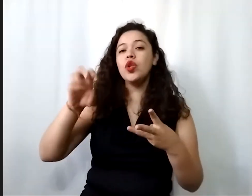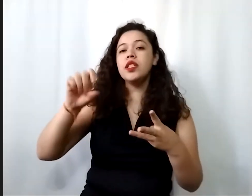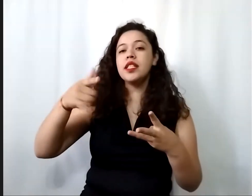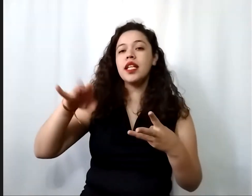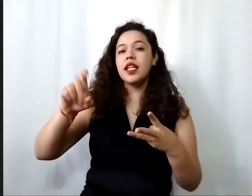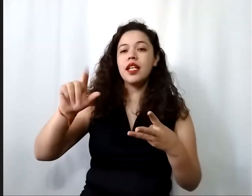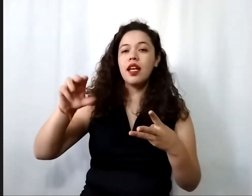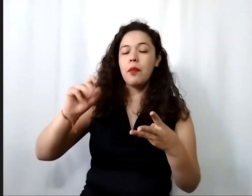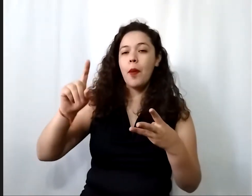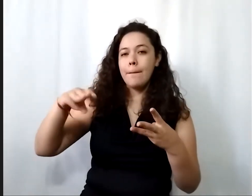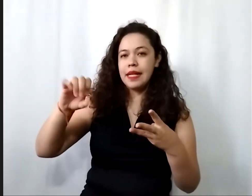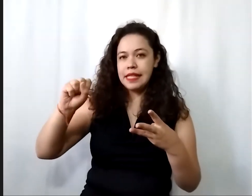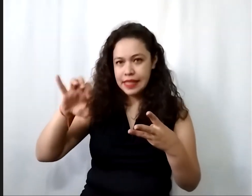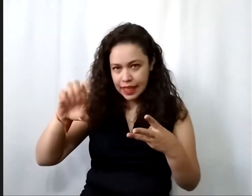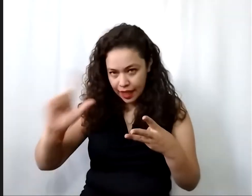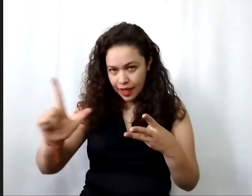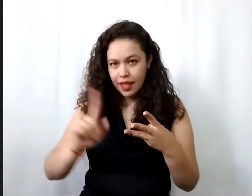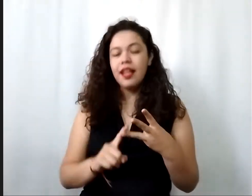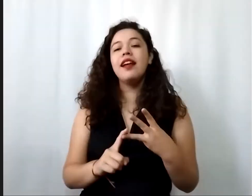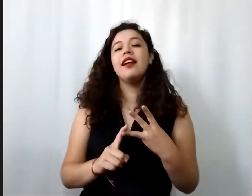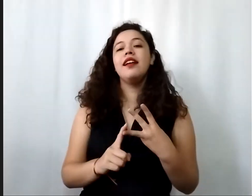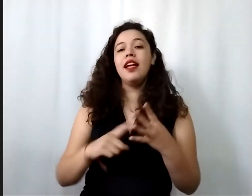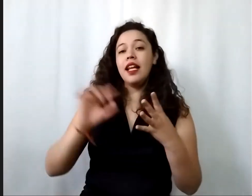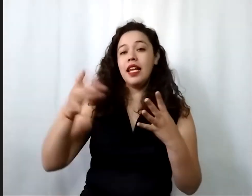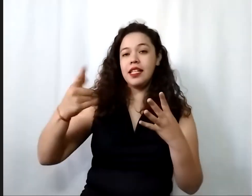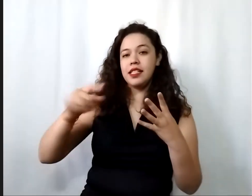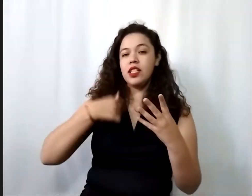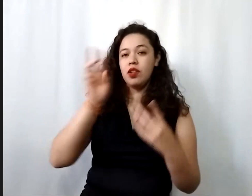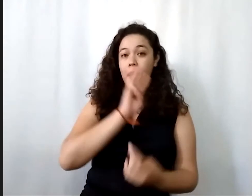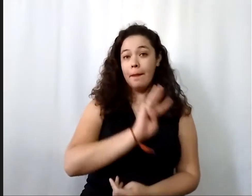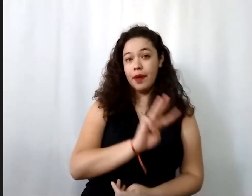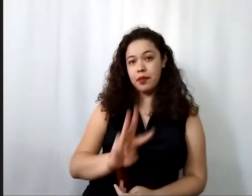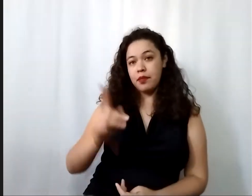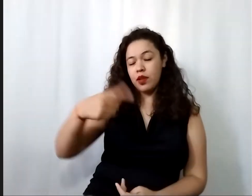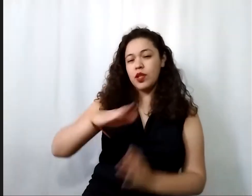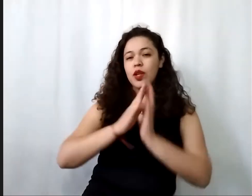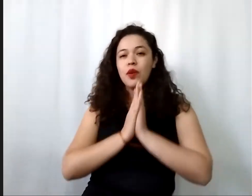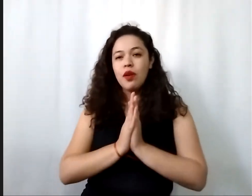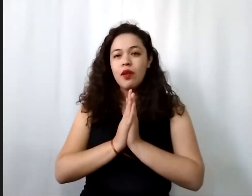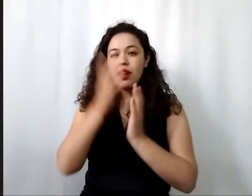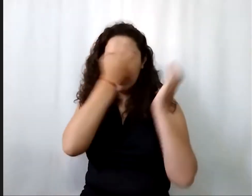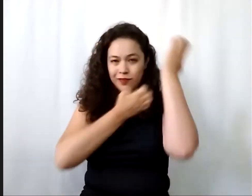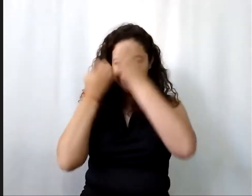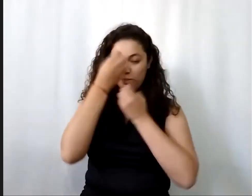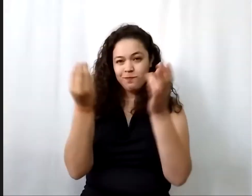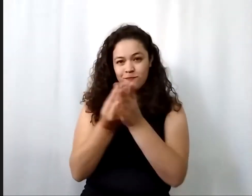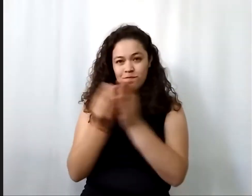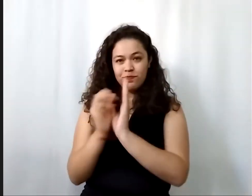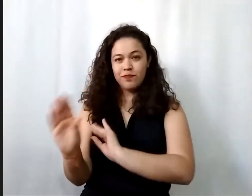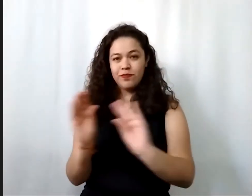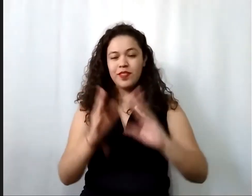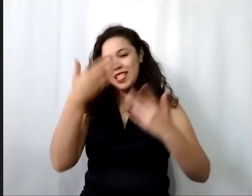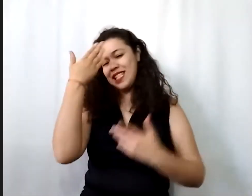Maciel. En el chat les estoy poniendo la liga para que nos hagan favor de evaluar la capacitación, que saben que es para nosotros